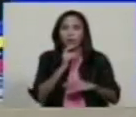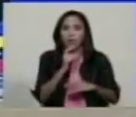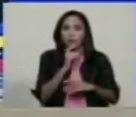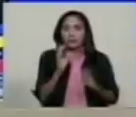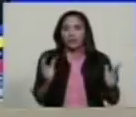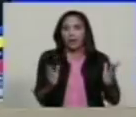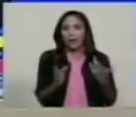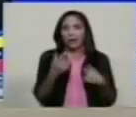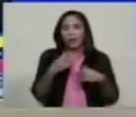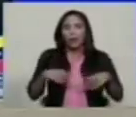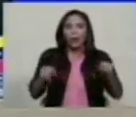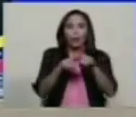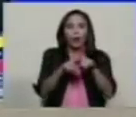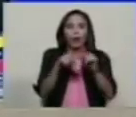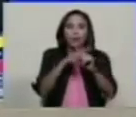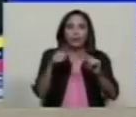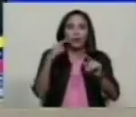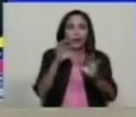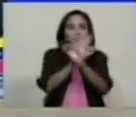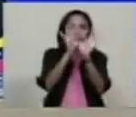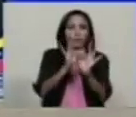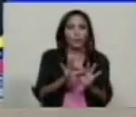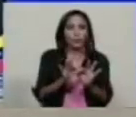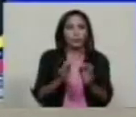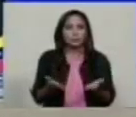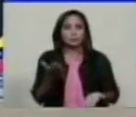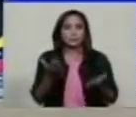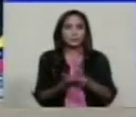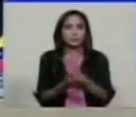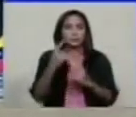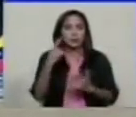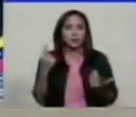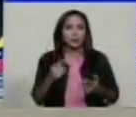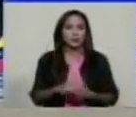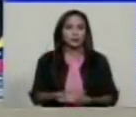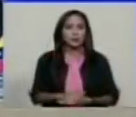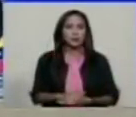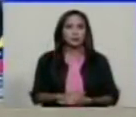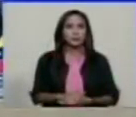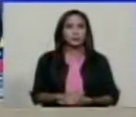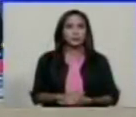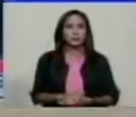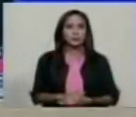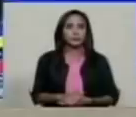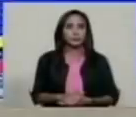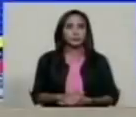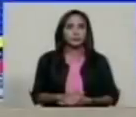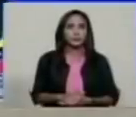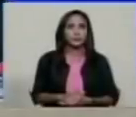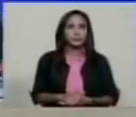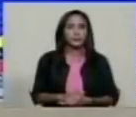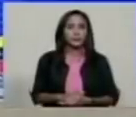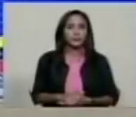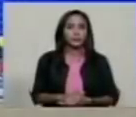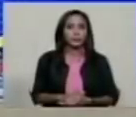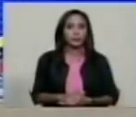dogmas. Ernesto, investigador y experto en dogmas